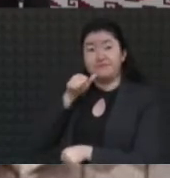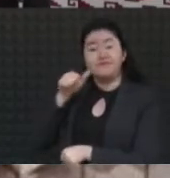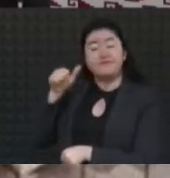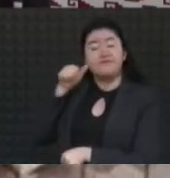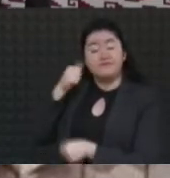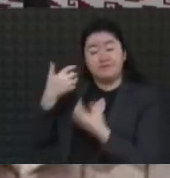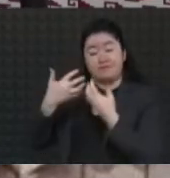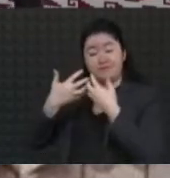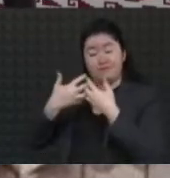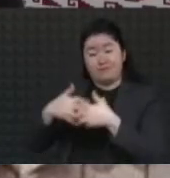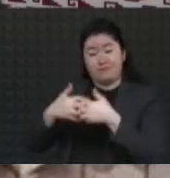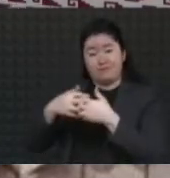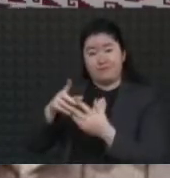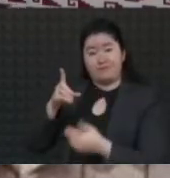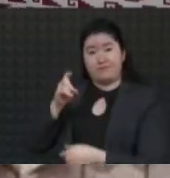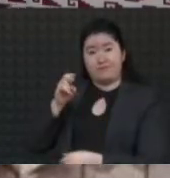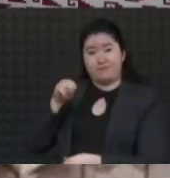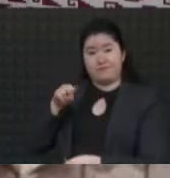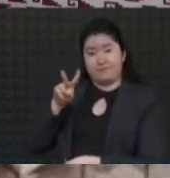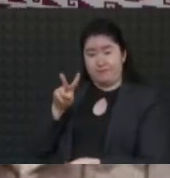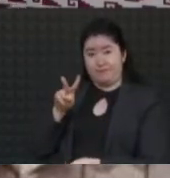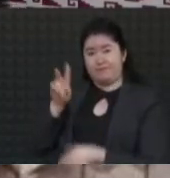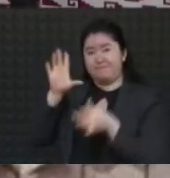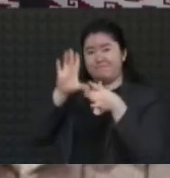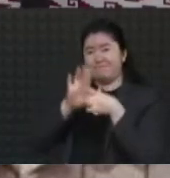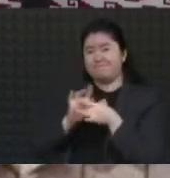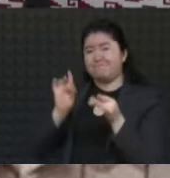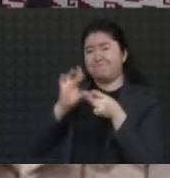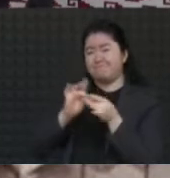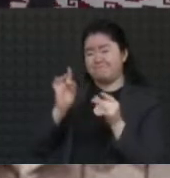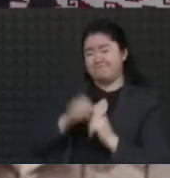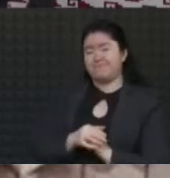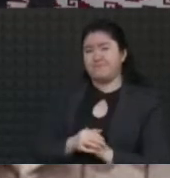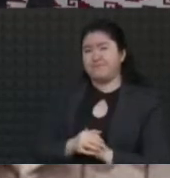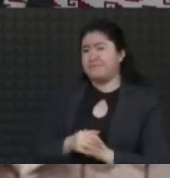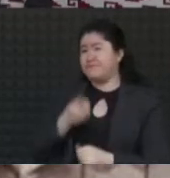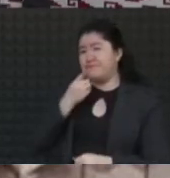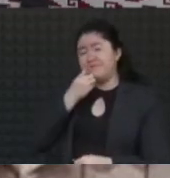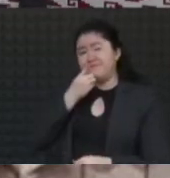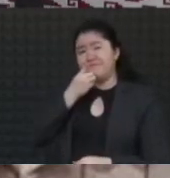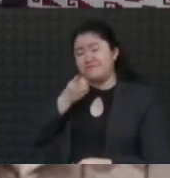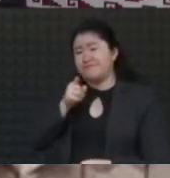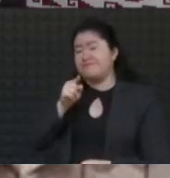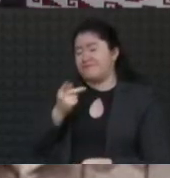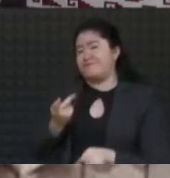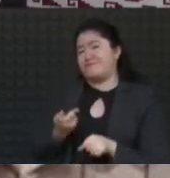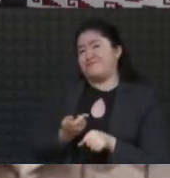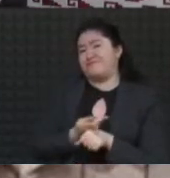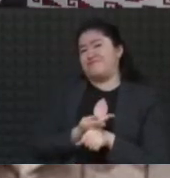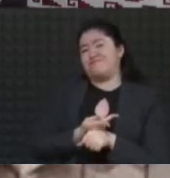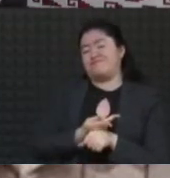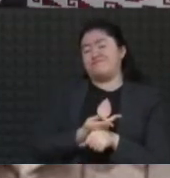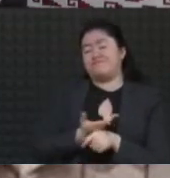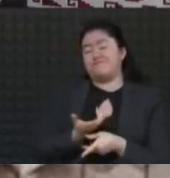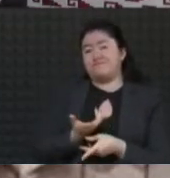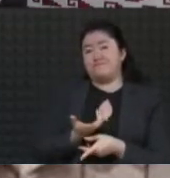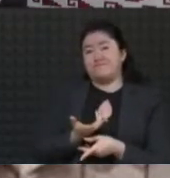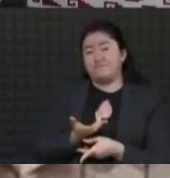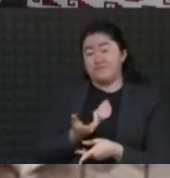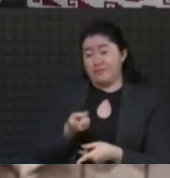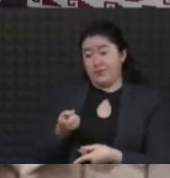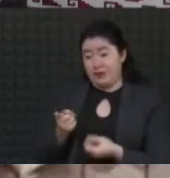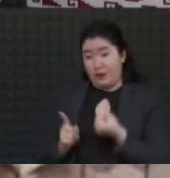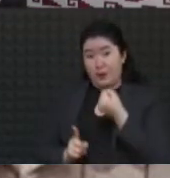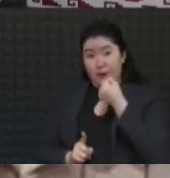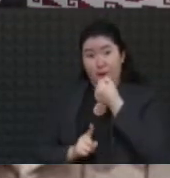ayer la empresa DNB. Pues bueno, básicamente está concluyendo que independientemente de los problemas